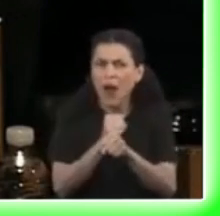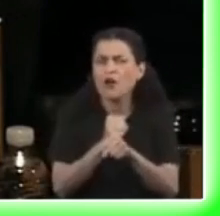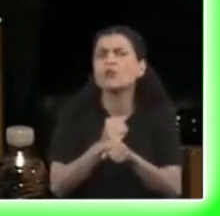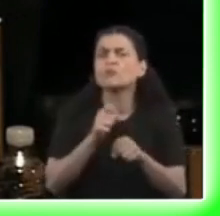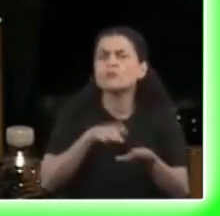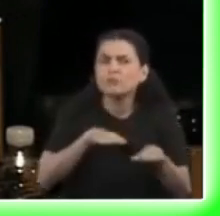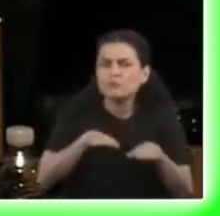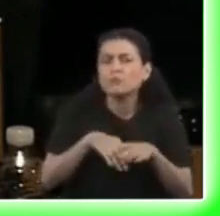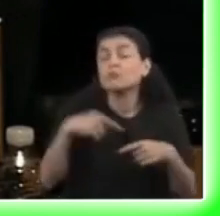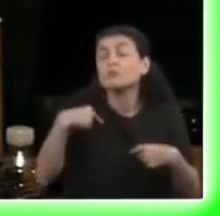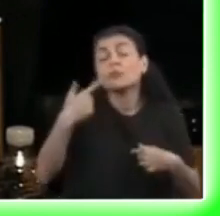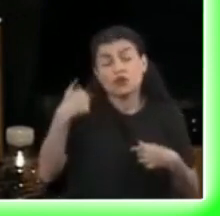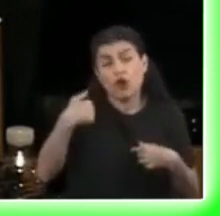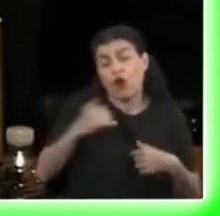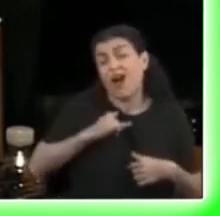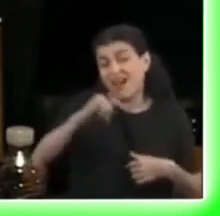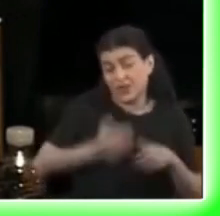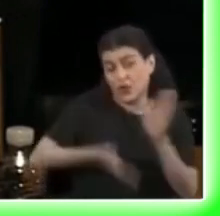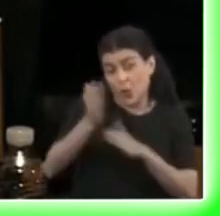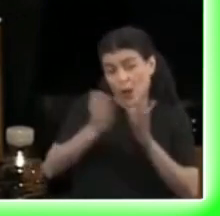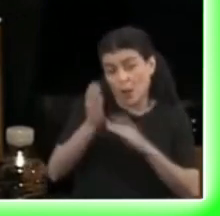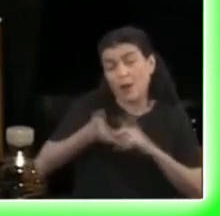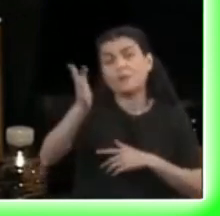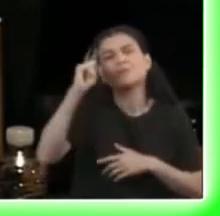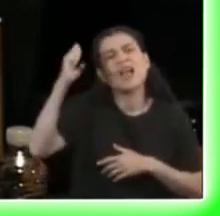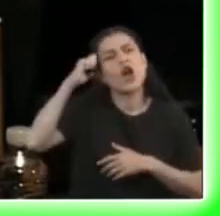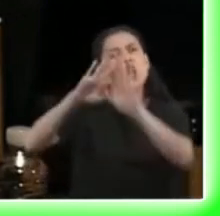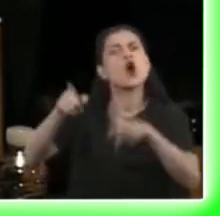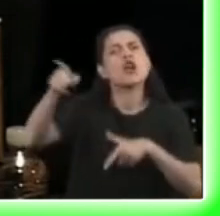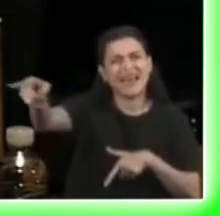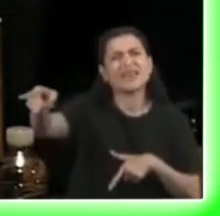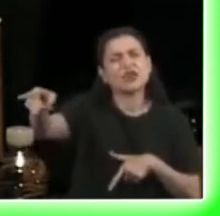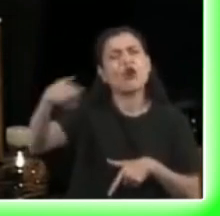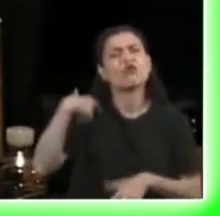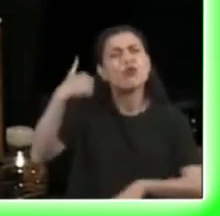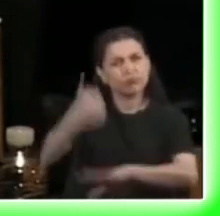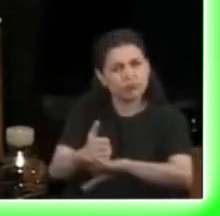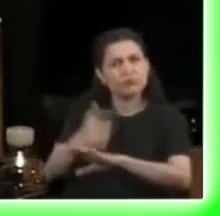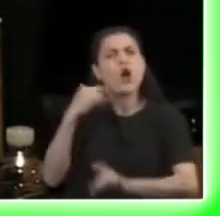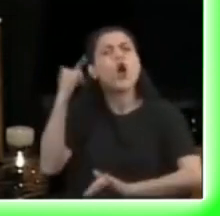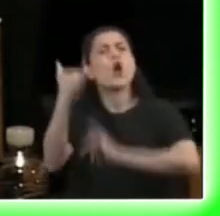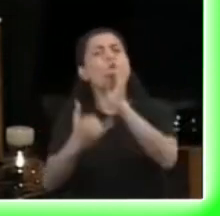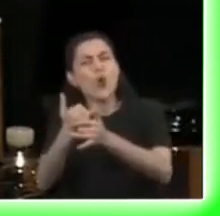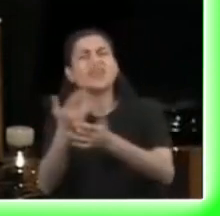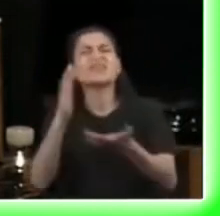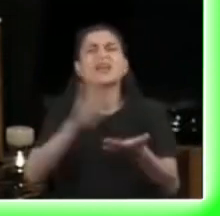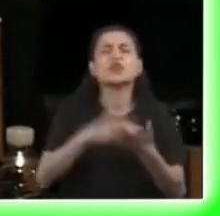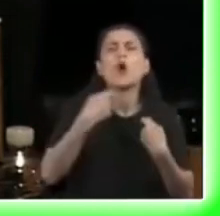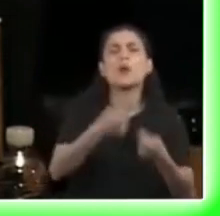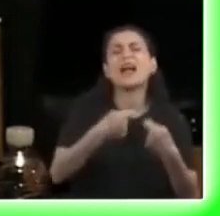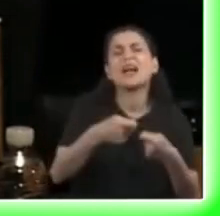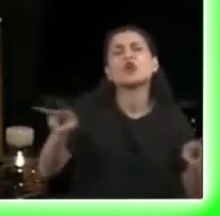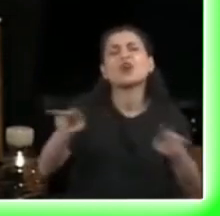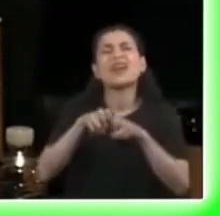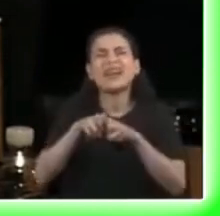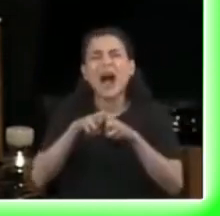próximamente estaré yendo al Congreso de la Nación Argentina a exponer lo que son las bases del déficit cero para